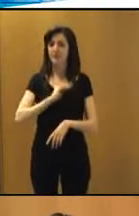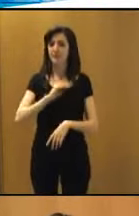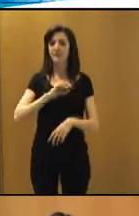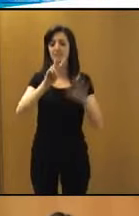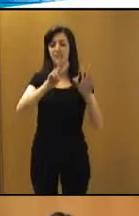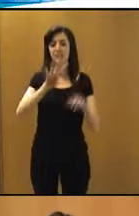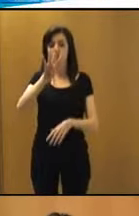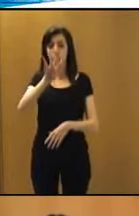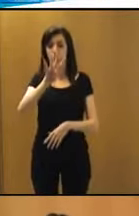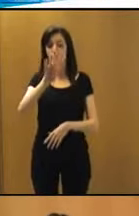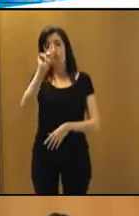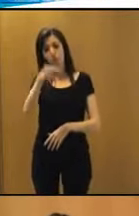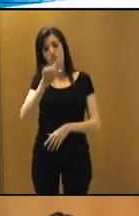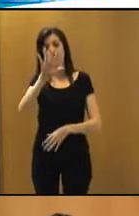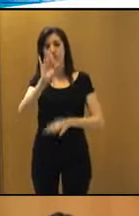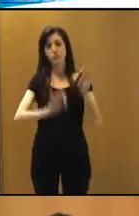de población. Un